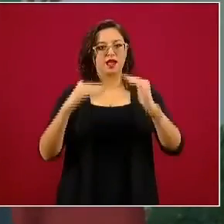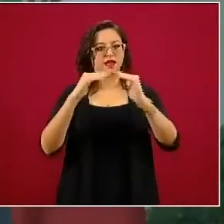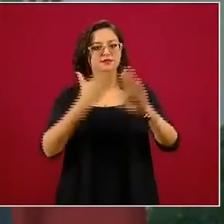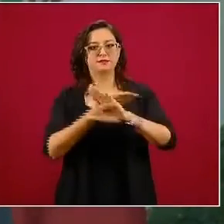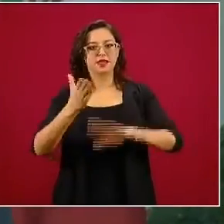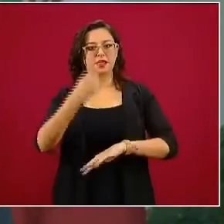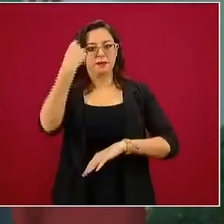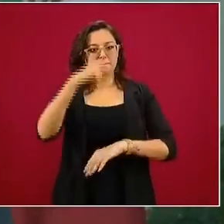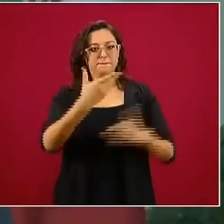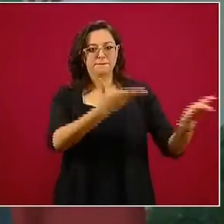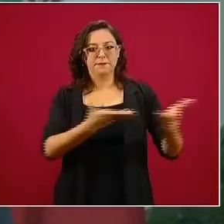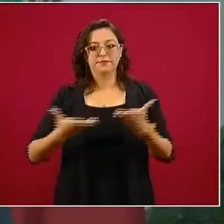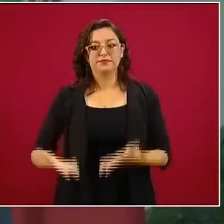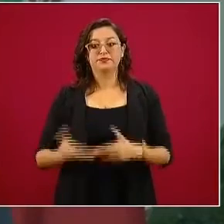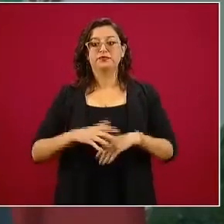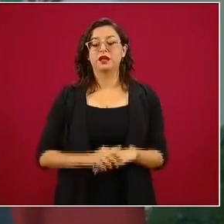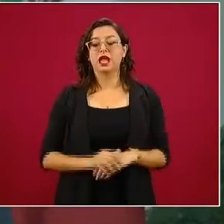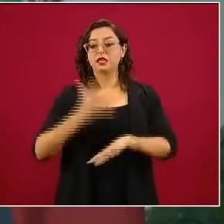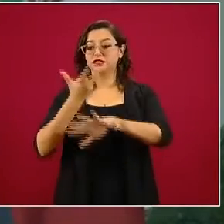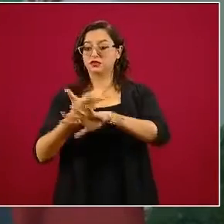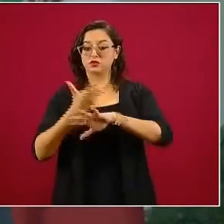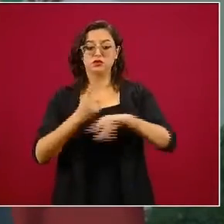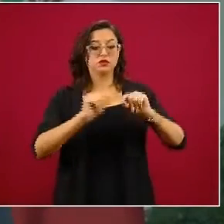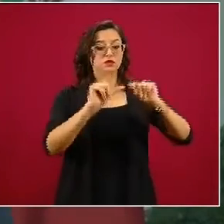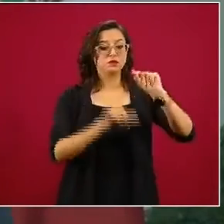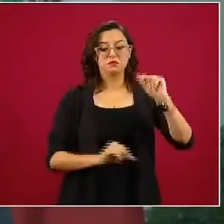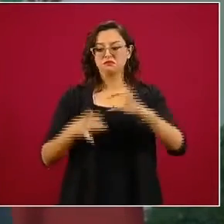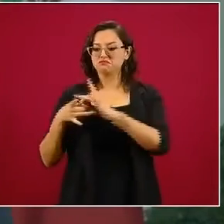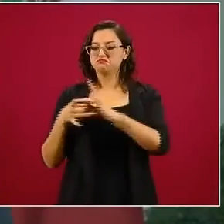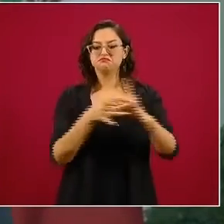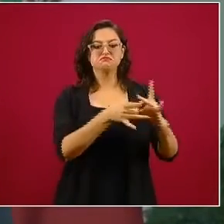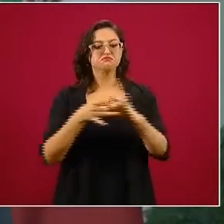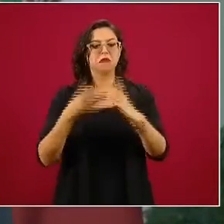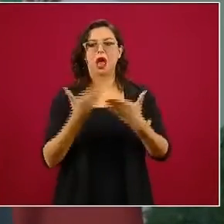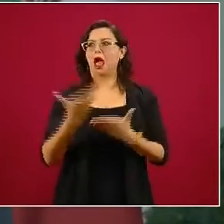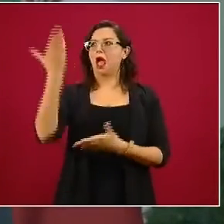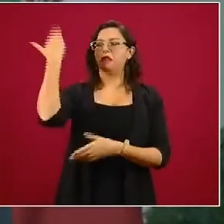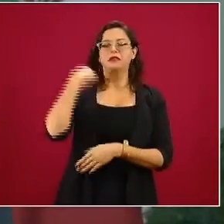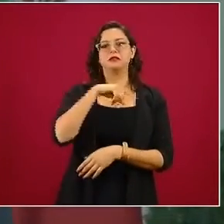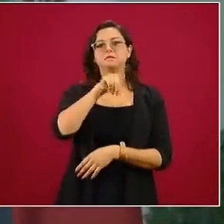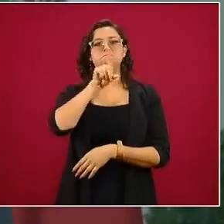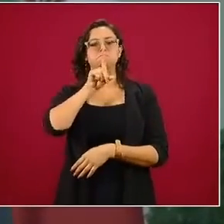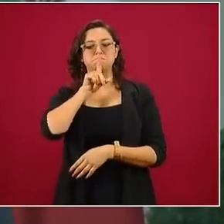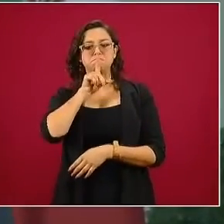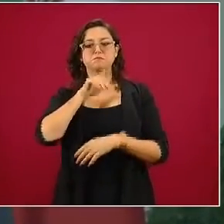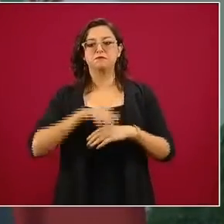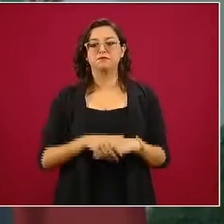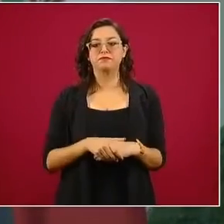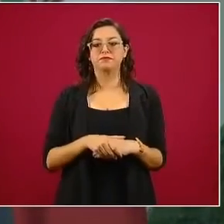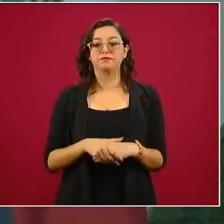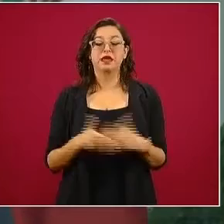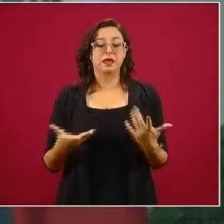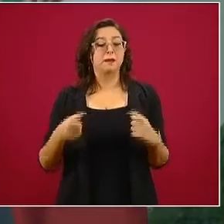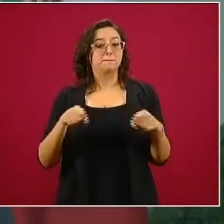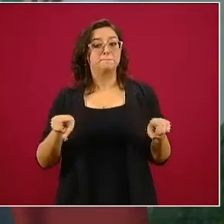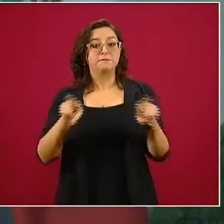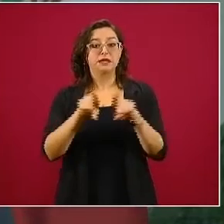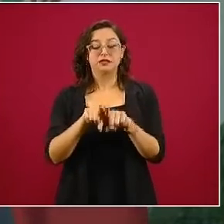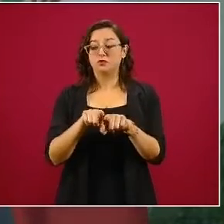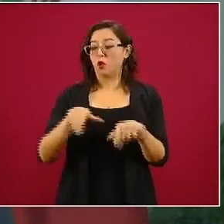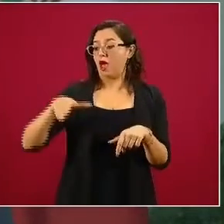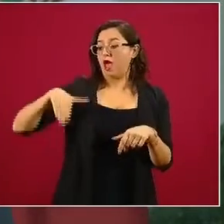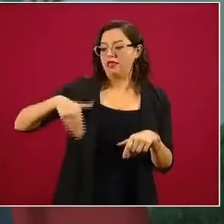Estados Unidos y México jamás había sido tan estrecha como lo es hoy. Y así como el presidente dijo hace unos momentos, la